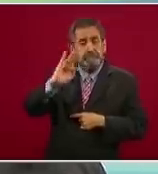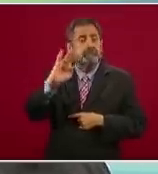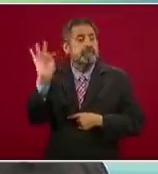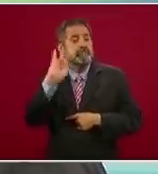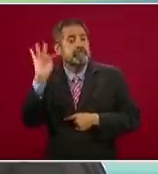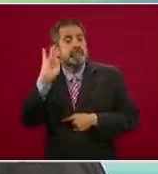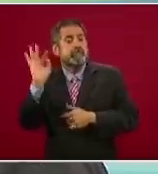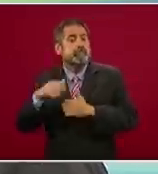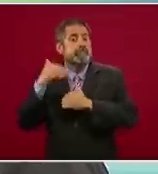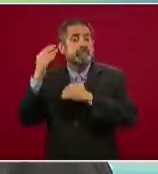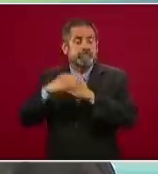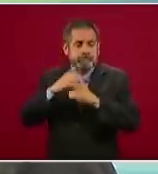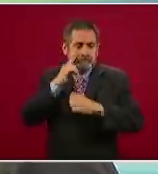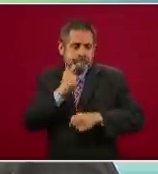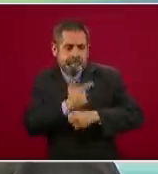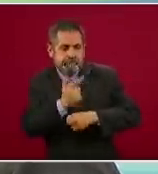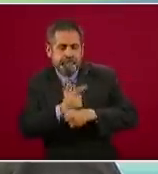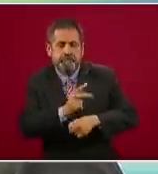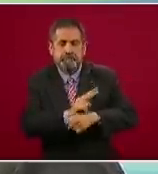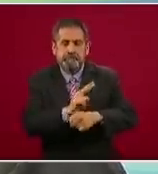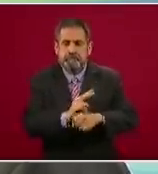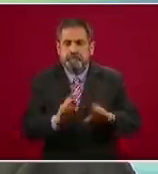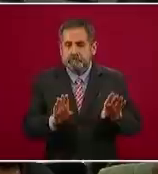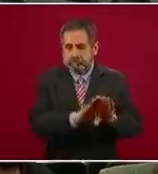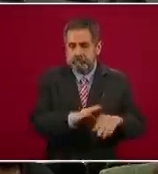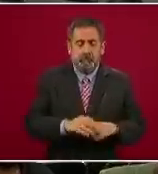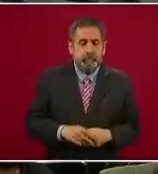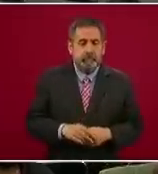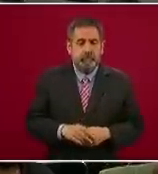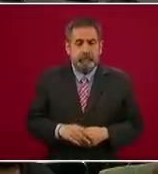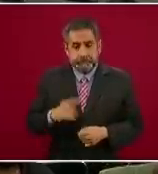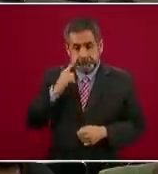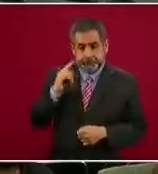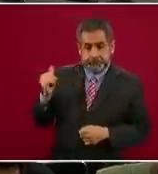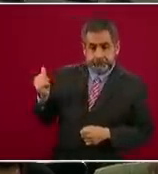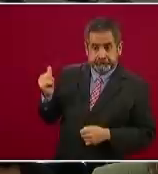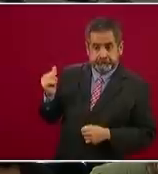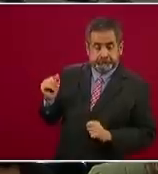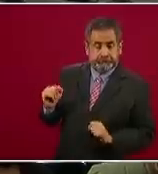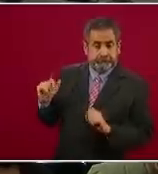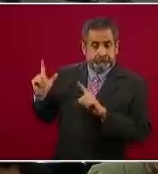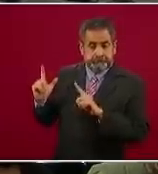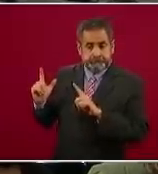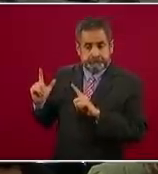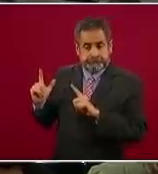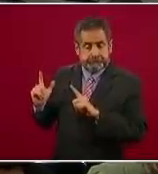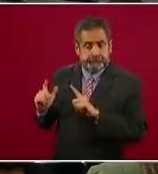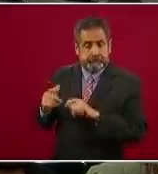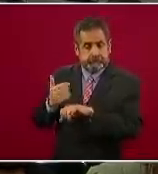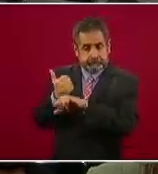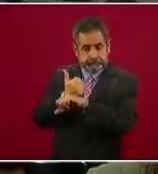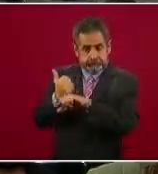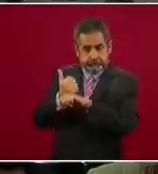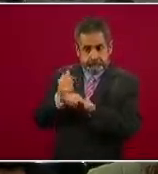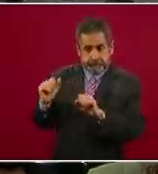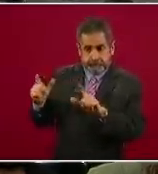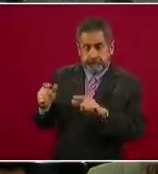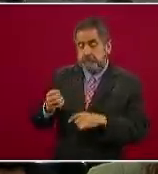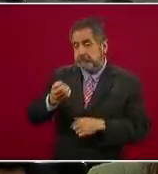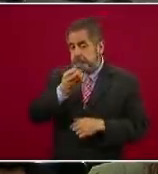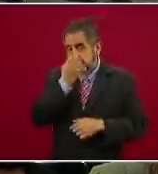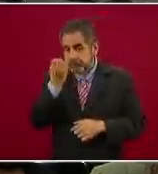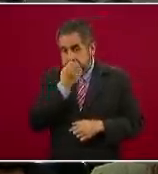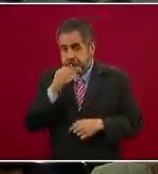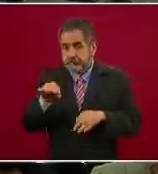filtros. En el escenario de dispersión comunitaria, la zona amarilla en el centro de la diapositiva, se ve que en las escuelas y los